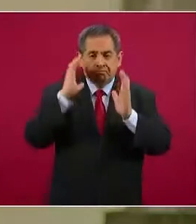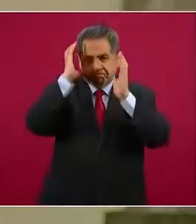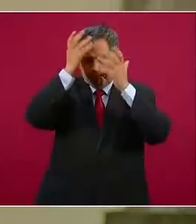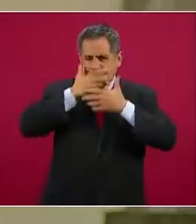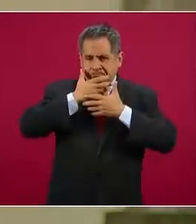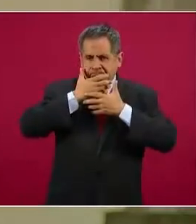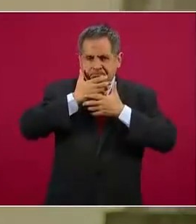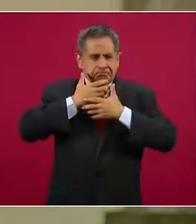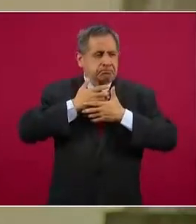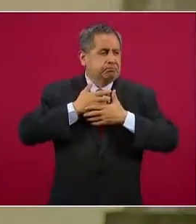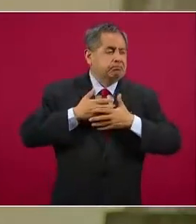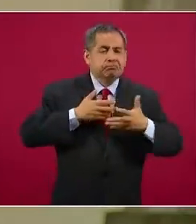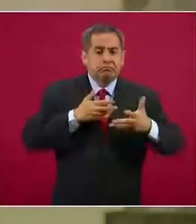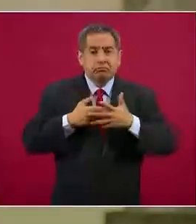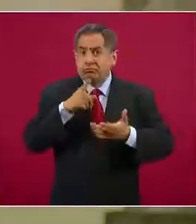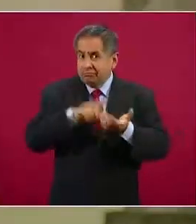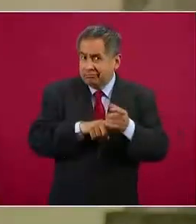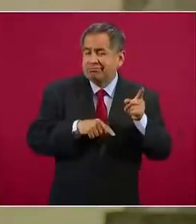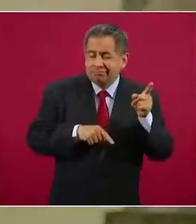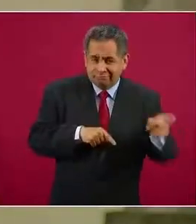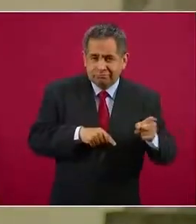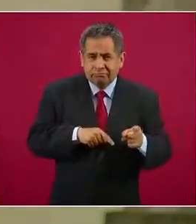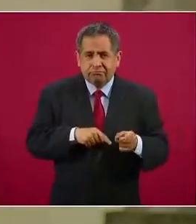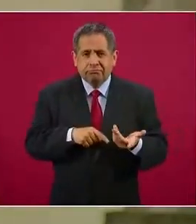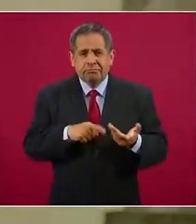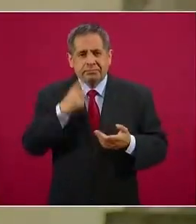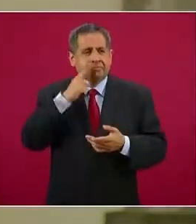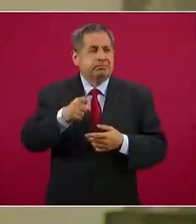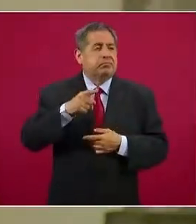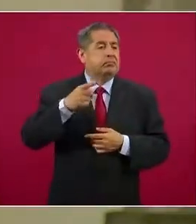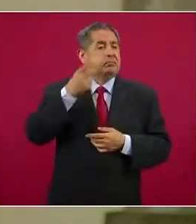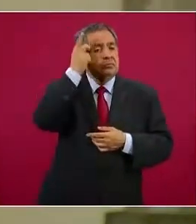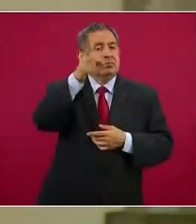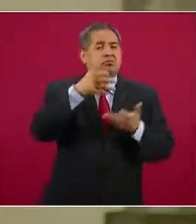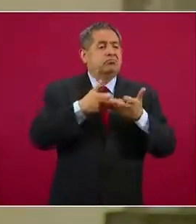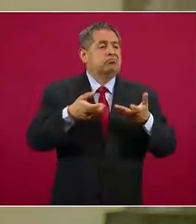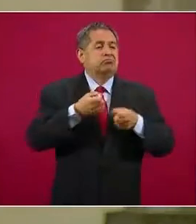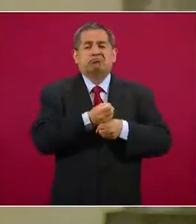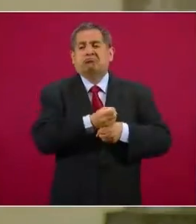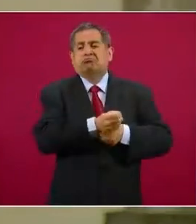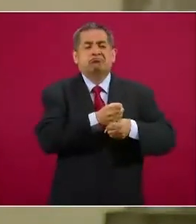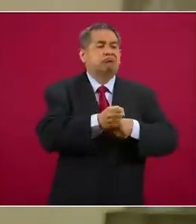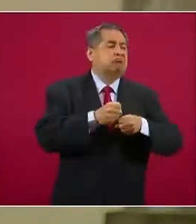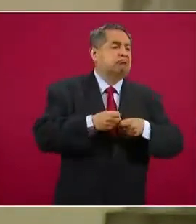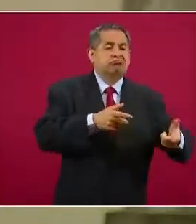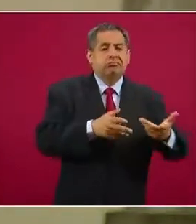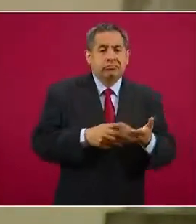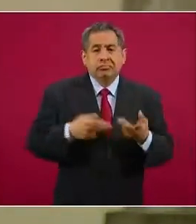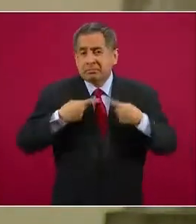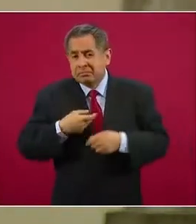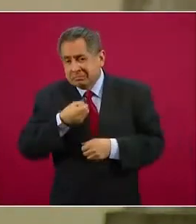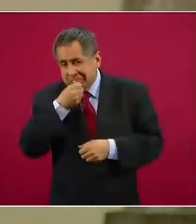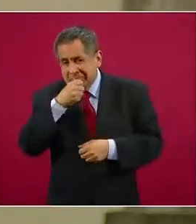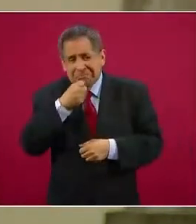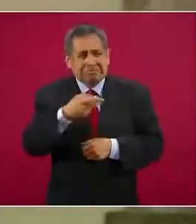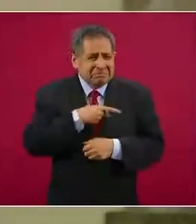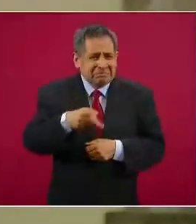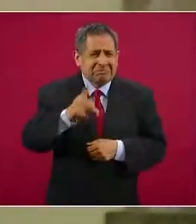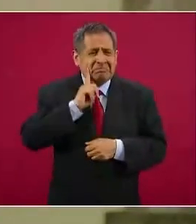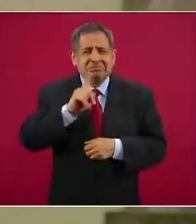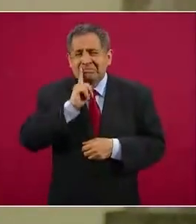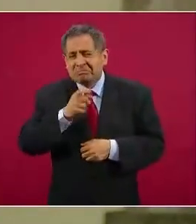capuchas, había personas que estaban ahí apoyando a los caciques. La gente pobre, los ancianos, las